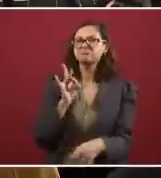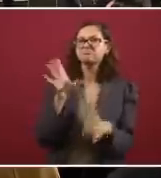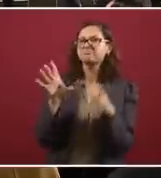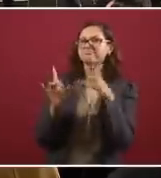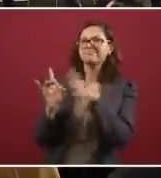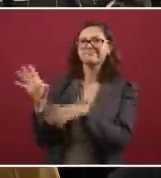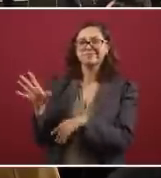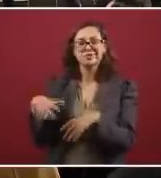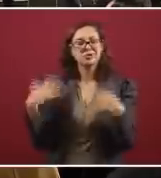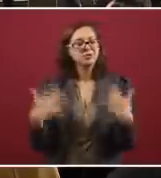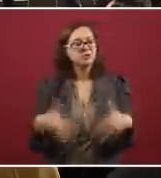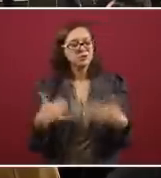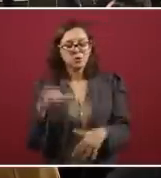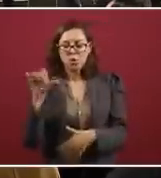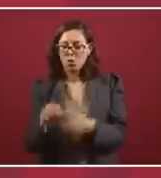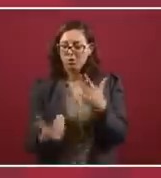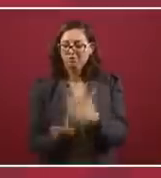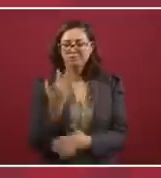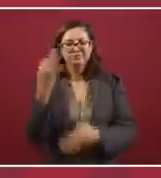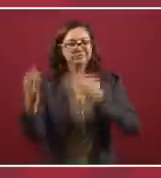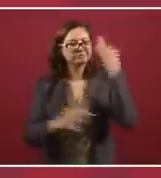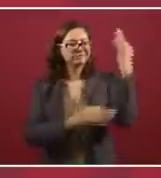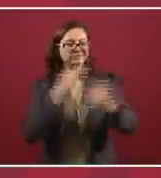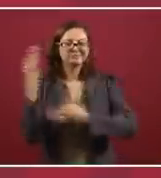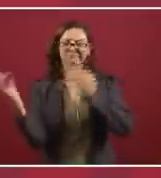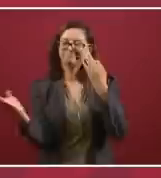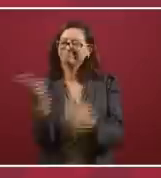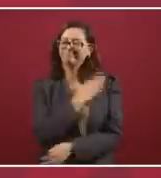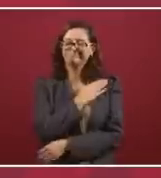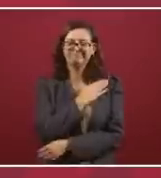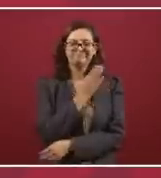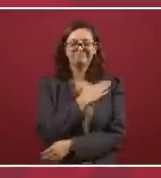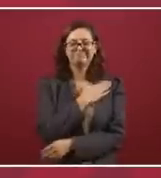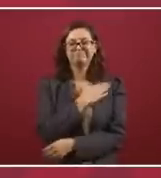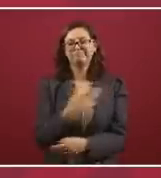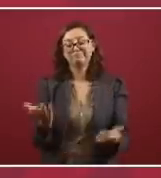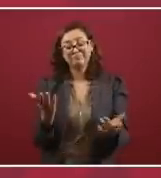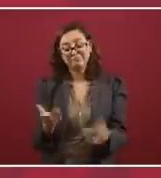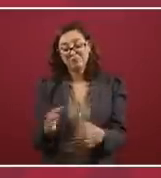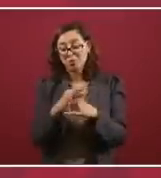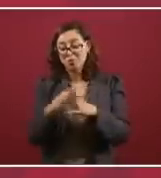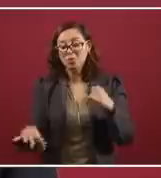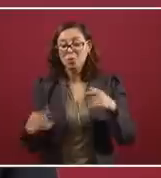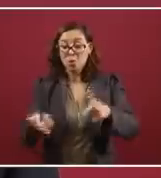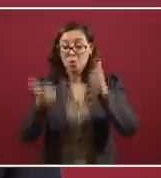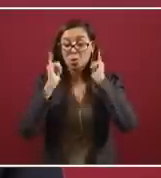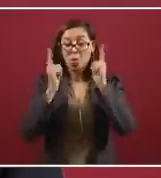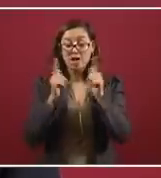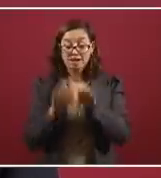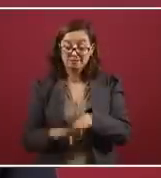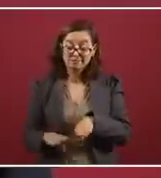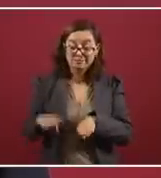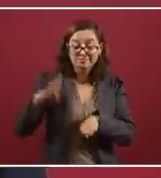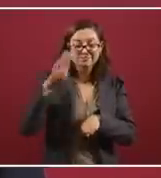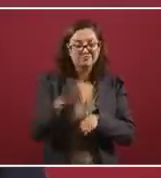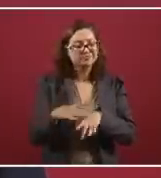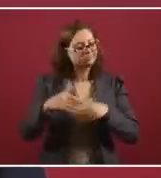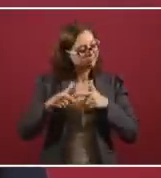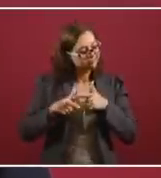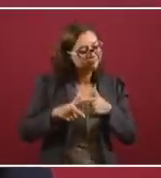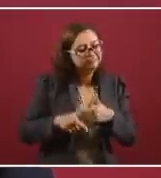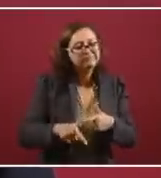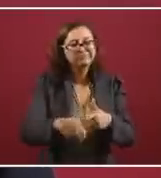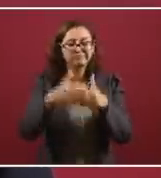noticia esta mañana y termino diciendo que ojalá y este sea el primer paso de un proceso continuo